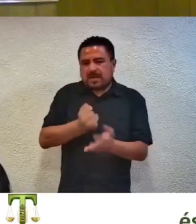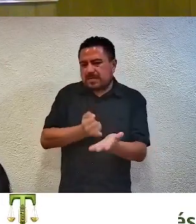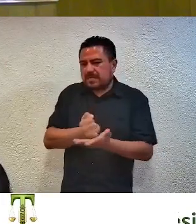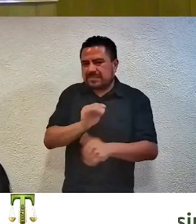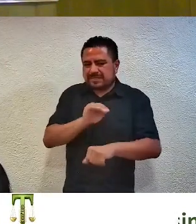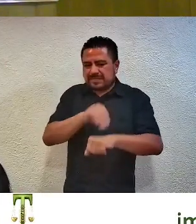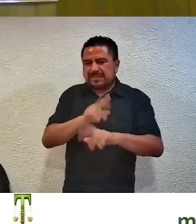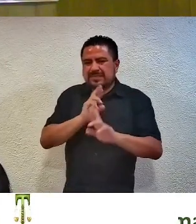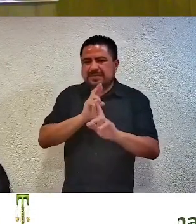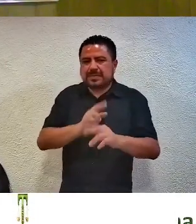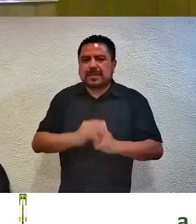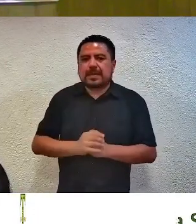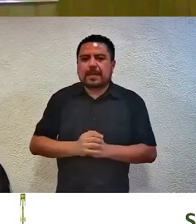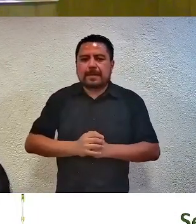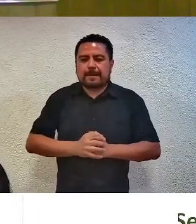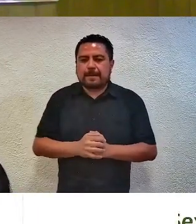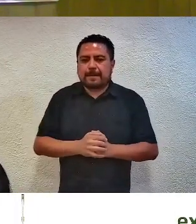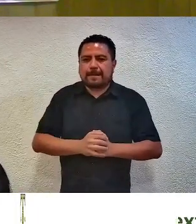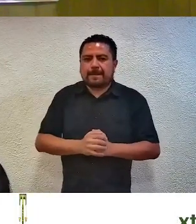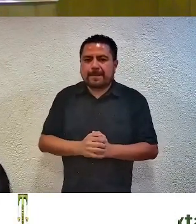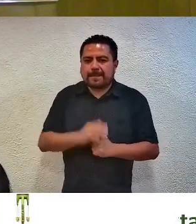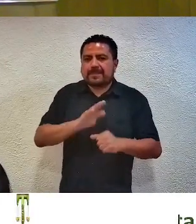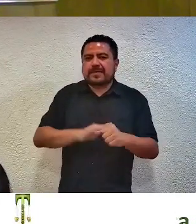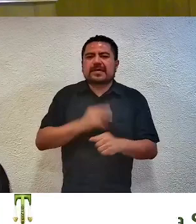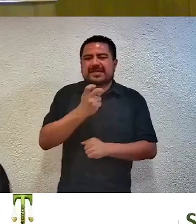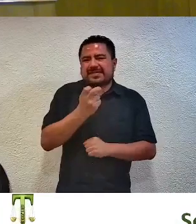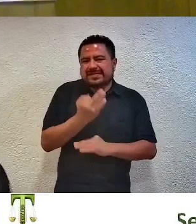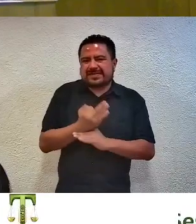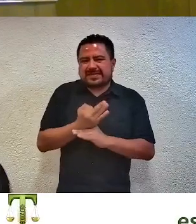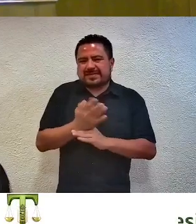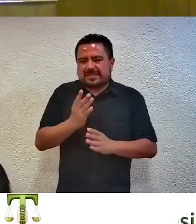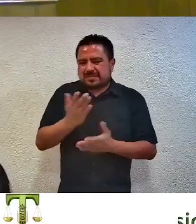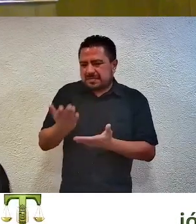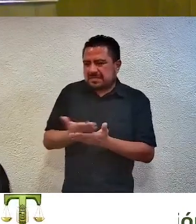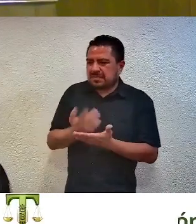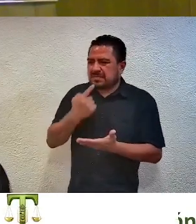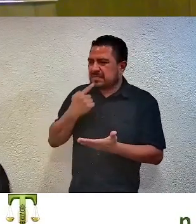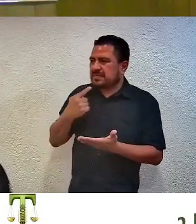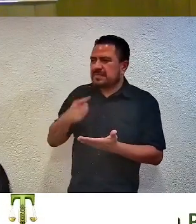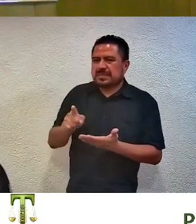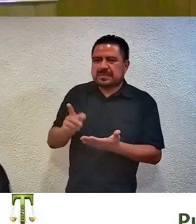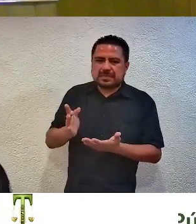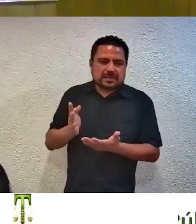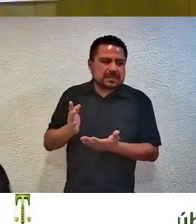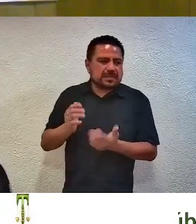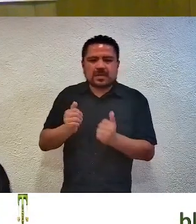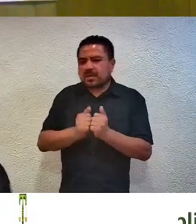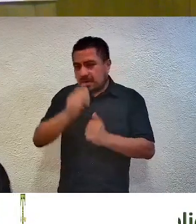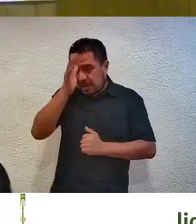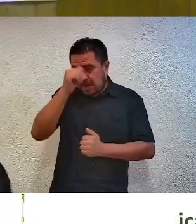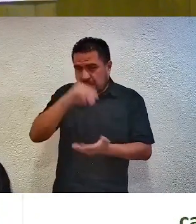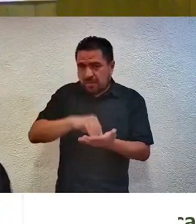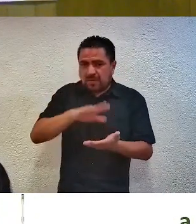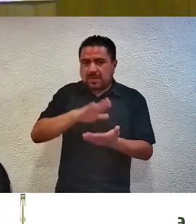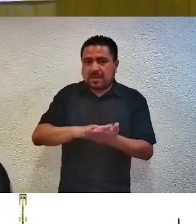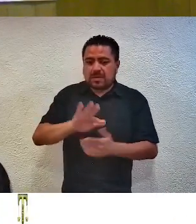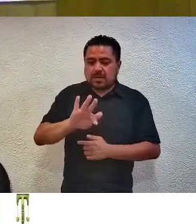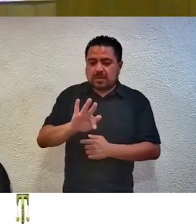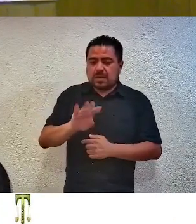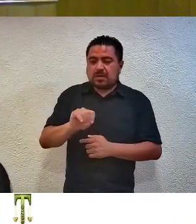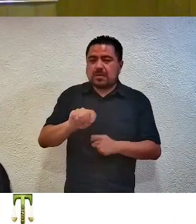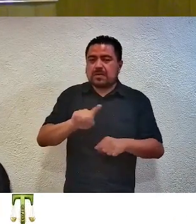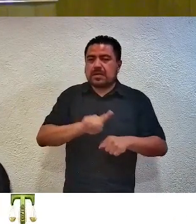resuelve. Por lo que si bien desde la recepción de la queja primigenia a la emisión del acuerdo transcurrieron 49